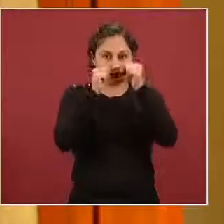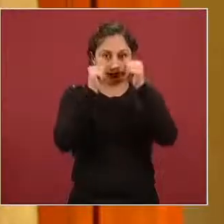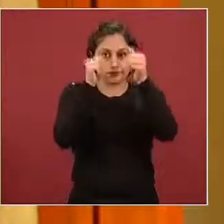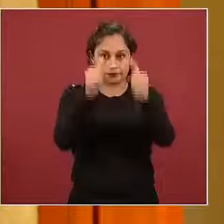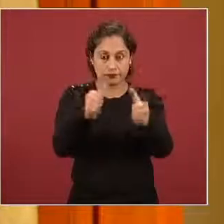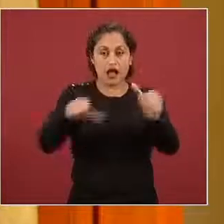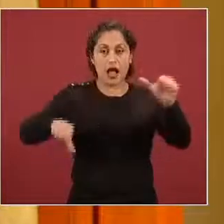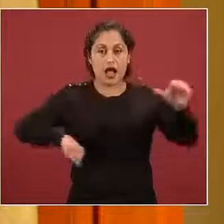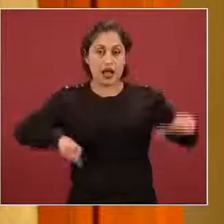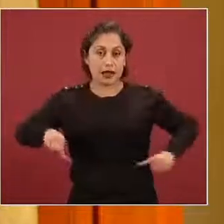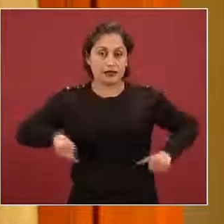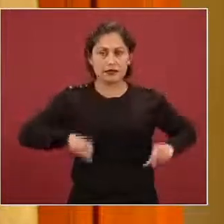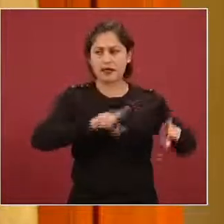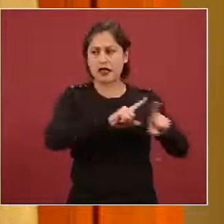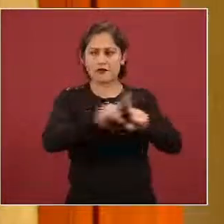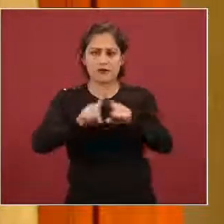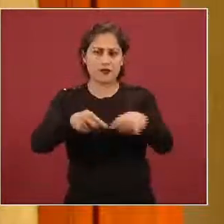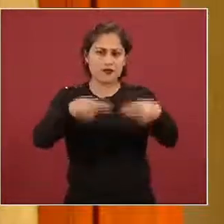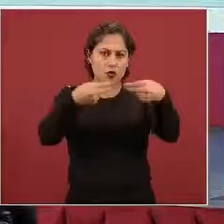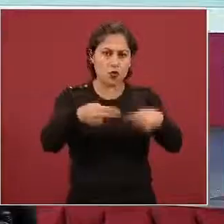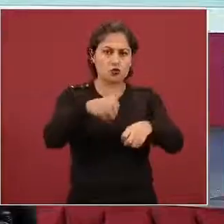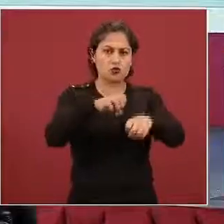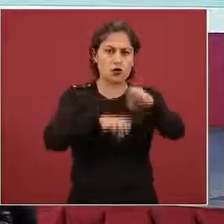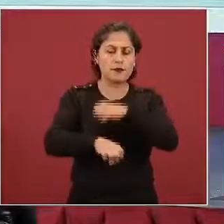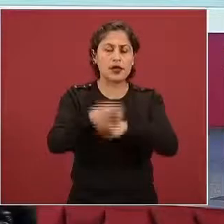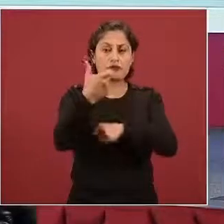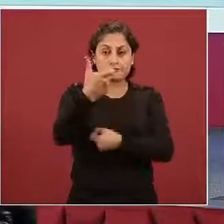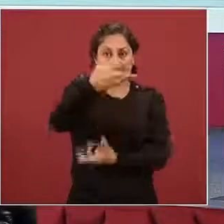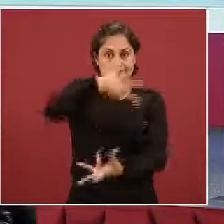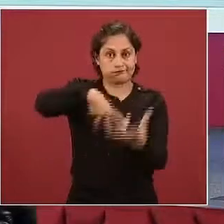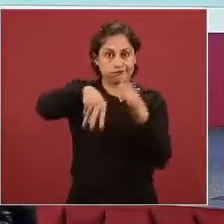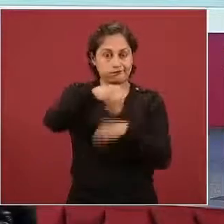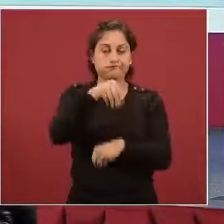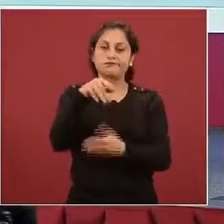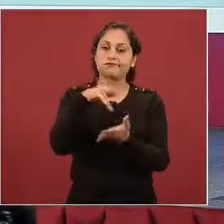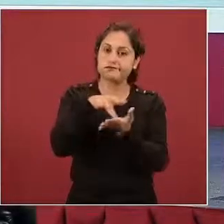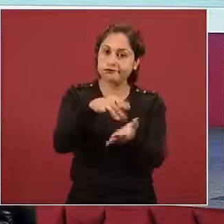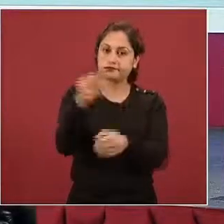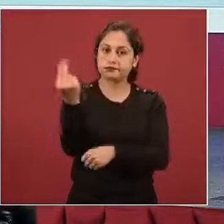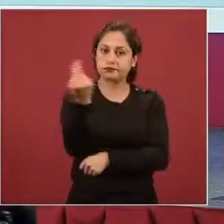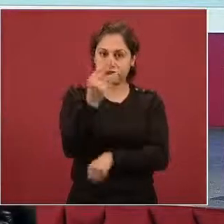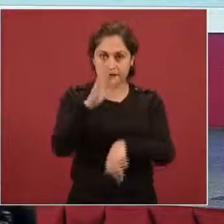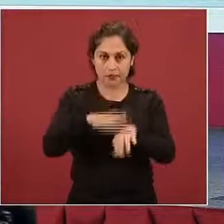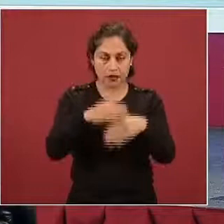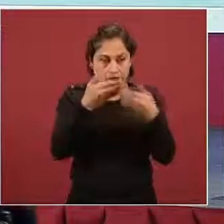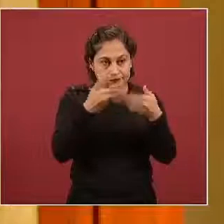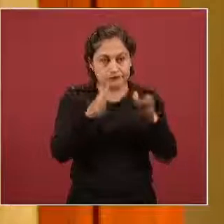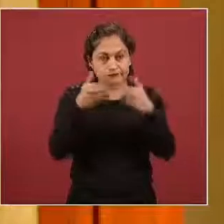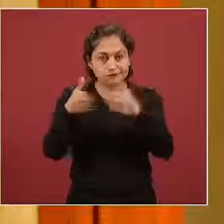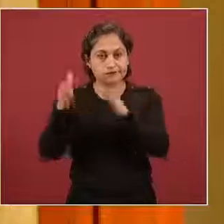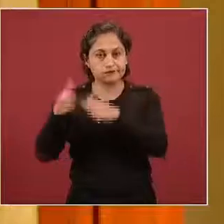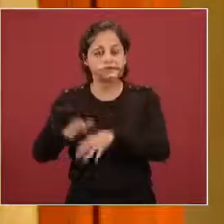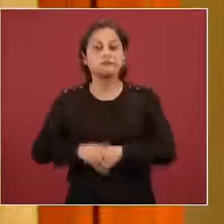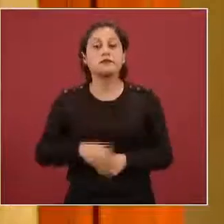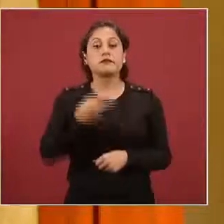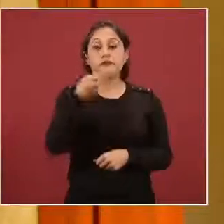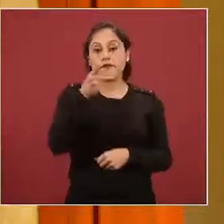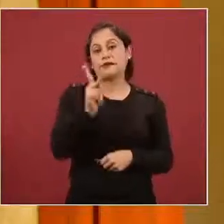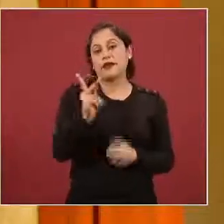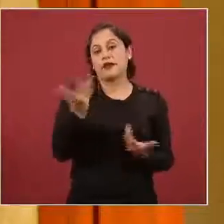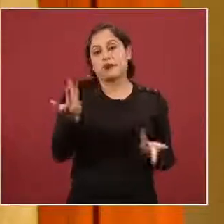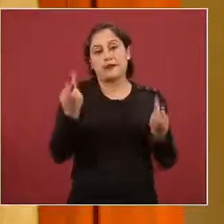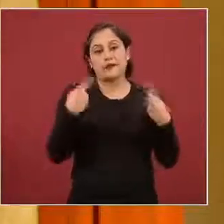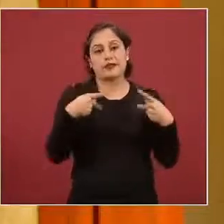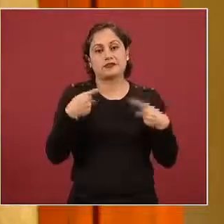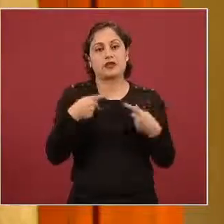actividad económica de la que dependemos todas y todos en el territorio. Y en la medida en que esto ocurra, también aumenta el